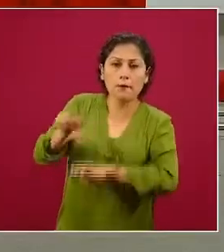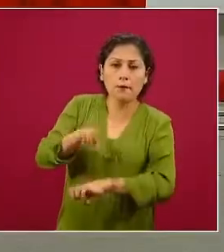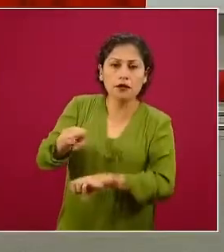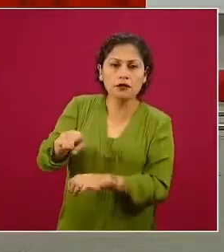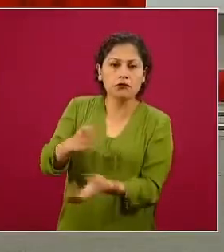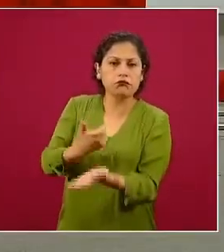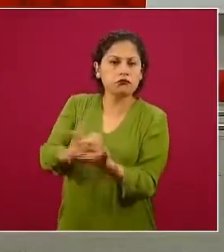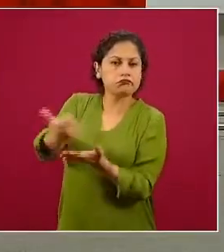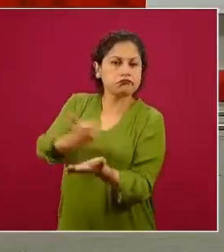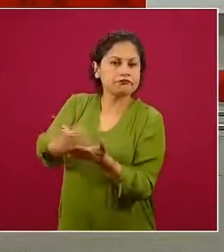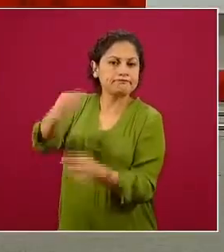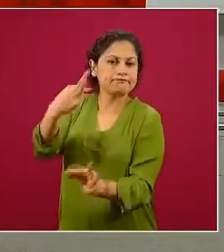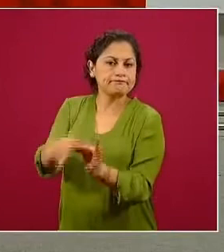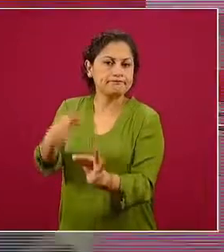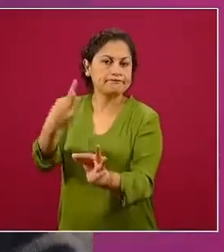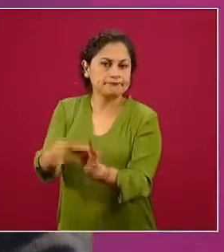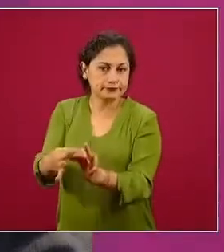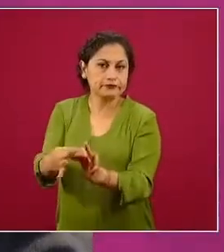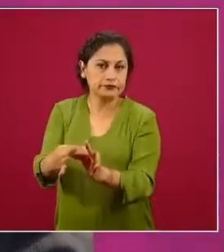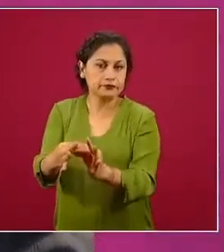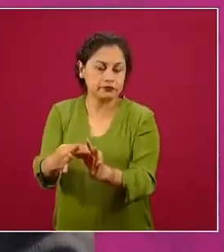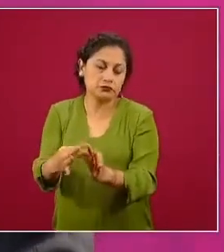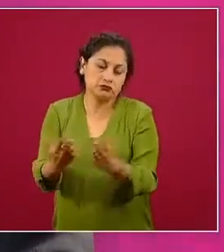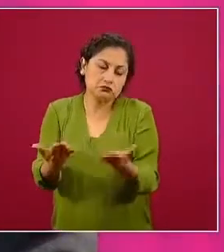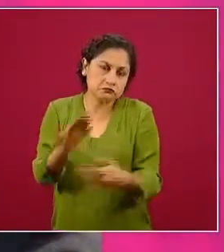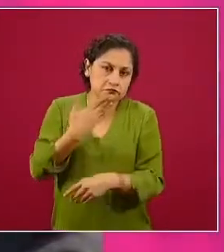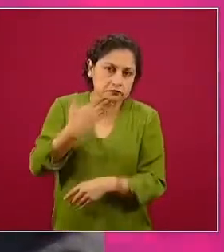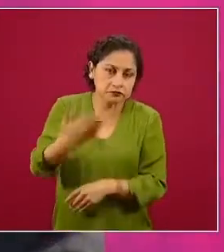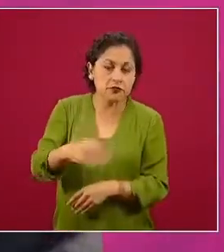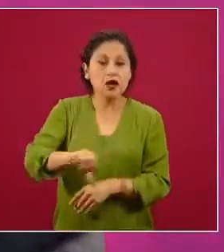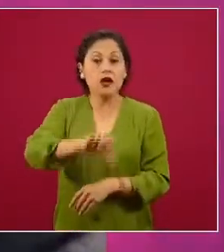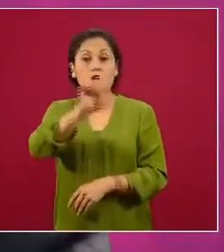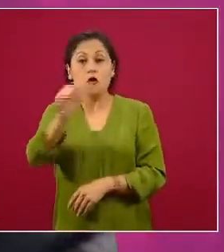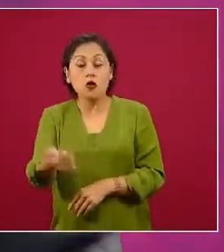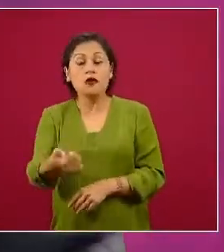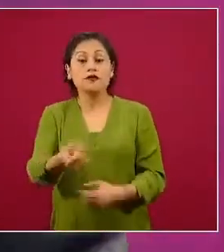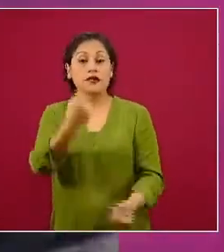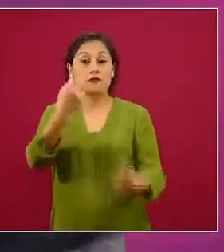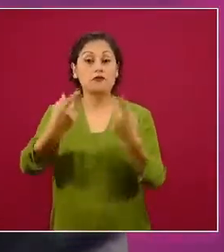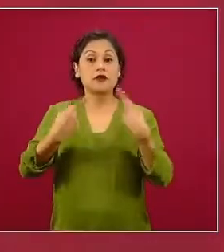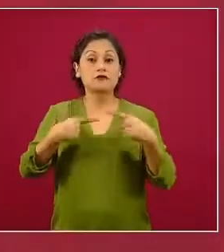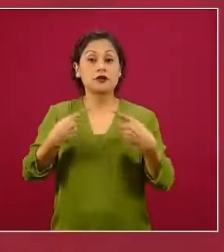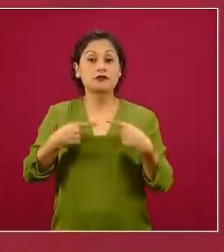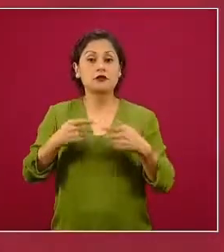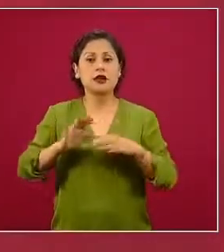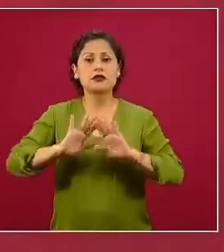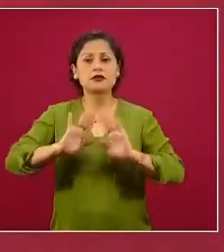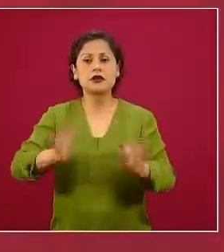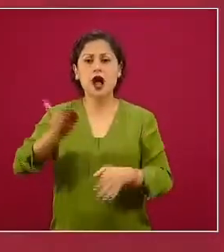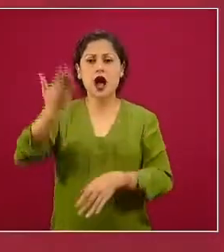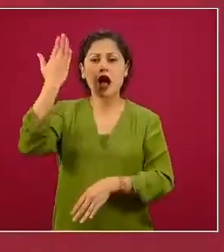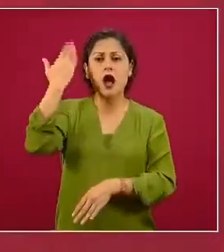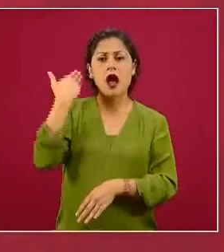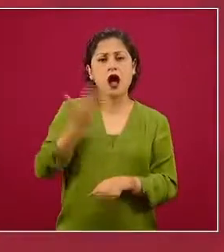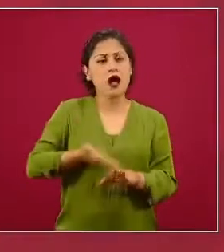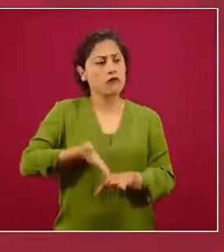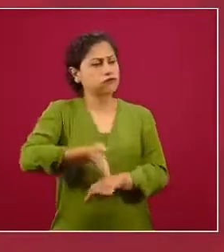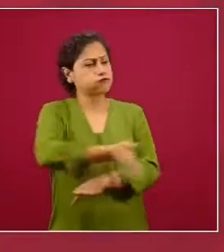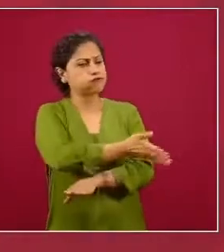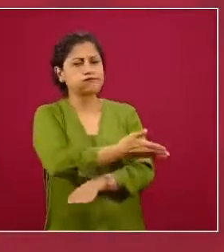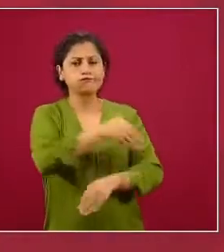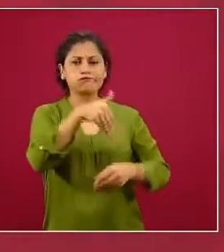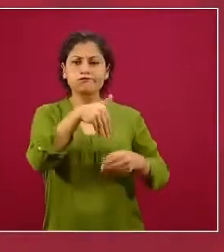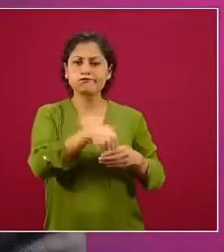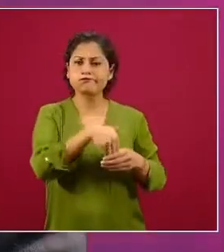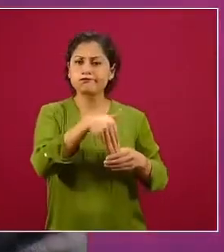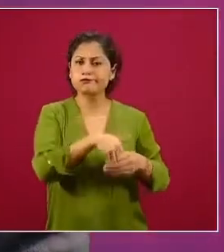Hay personas que también tienen capacidad de ahorro, tienen ahorros, y entonces, aunque obviamente les pudiera haber afectado